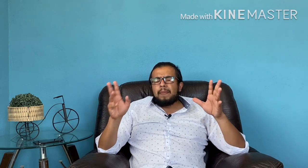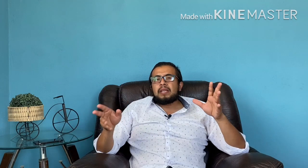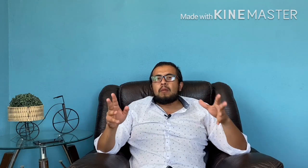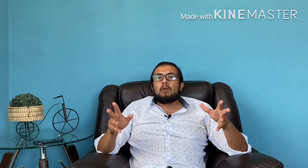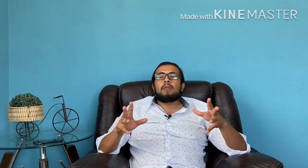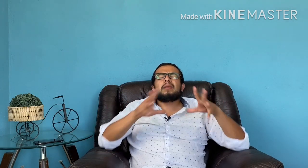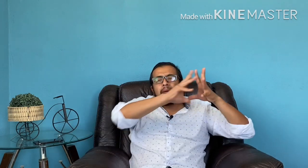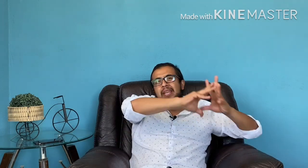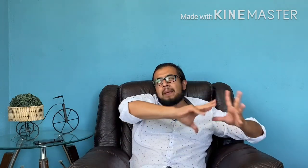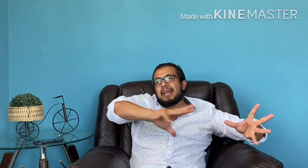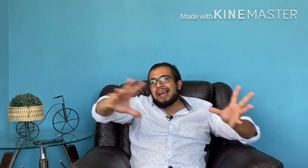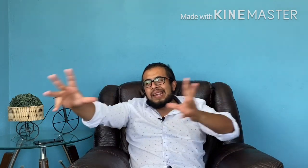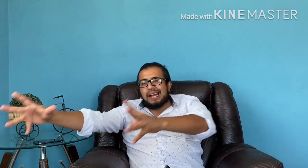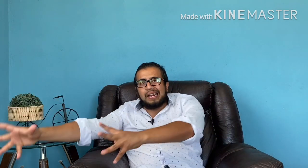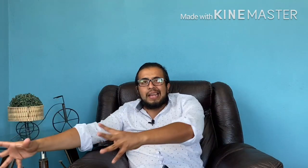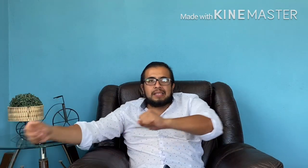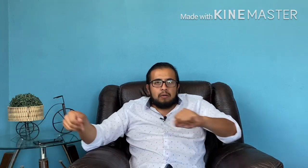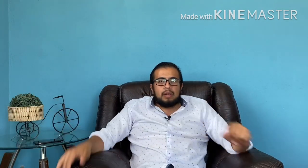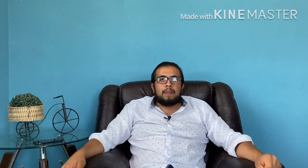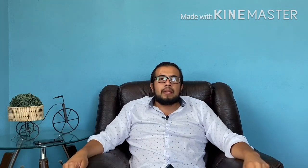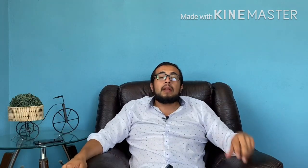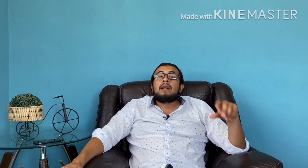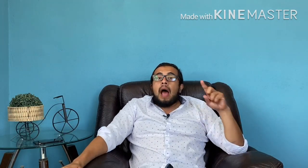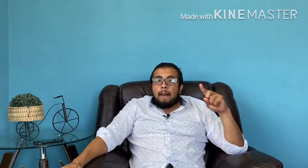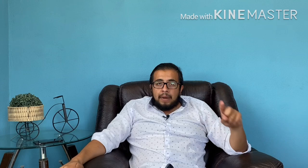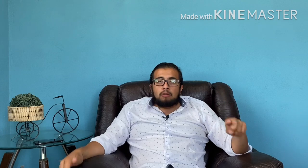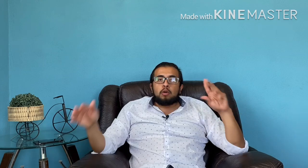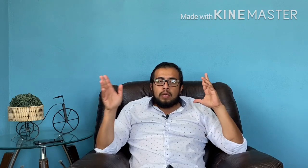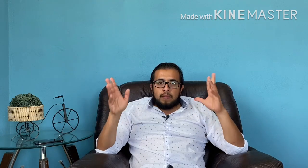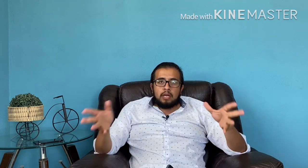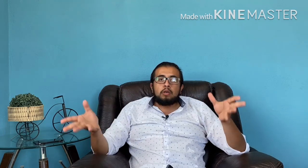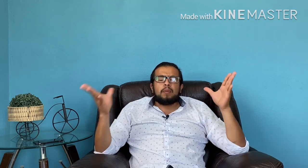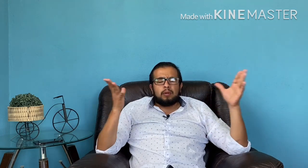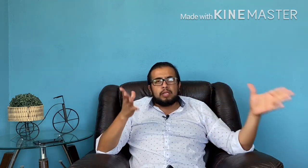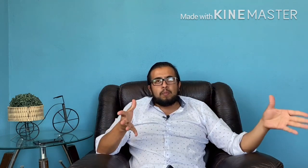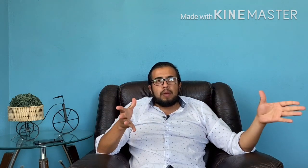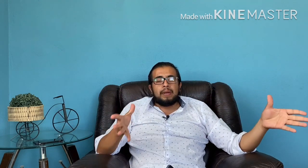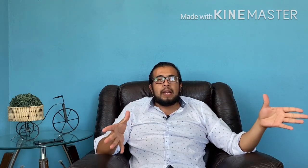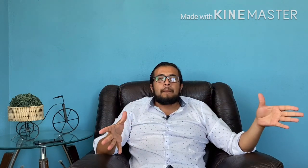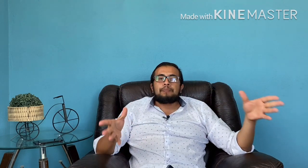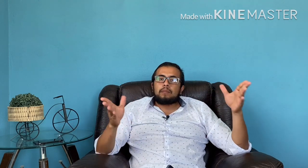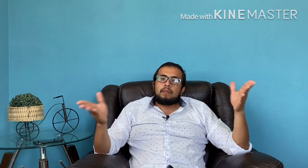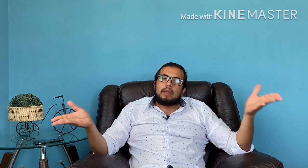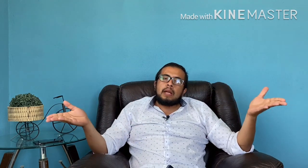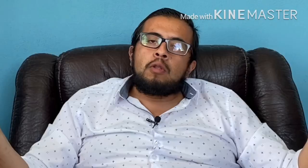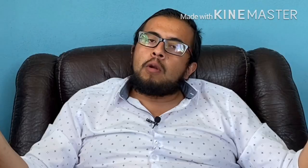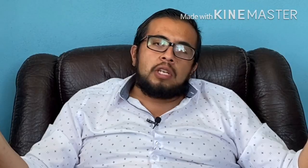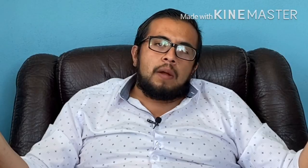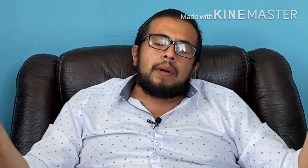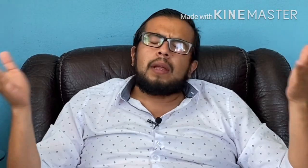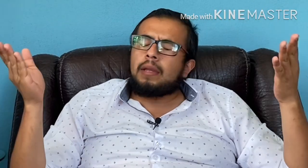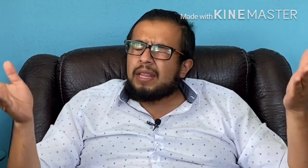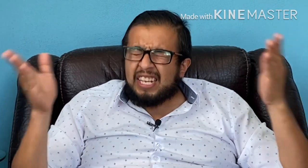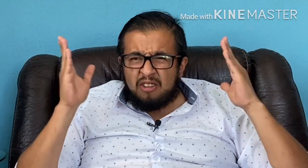ponen a pensar cómo el gobierno debería también atacar esa otra parte, aplauso y bien hecho por los que sí pueden parar. No lo